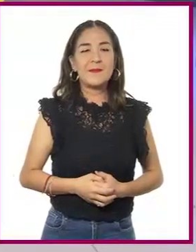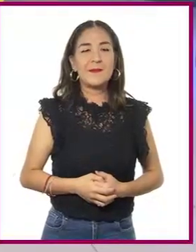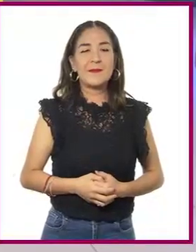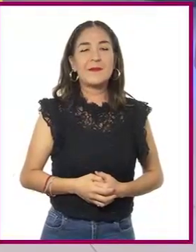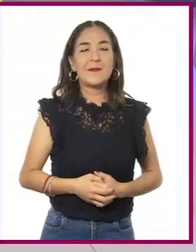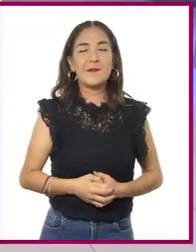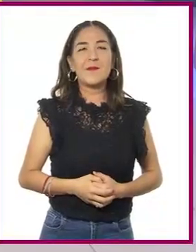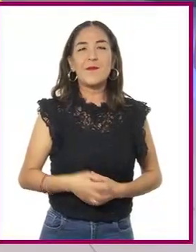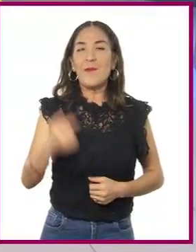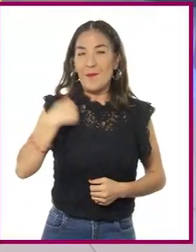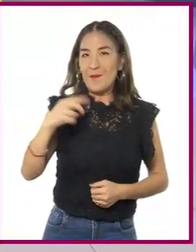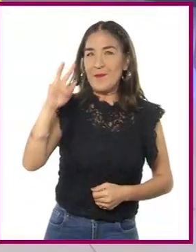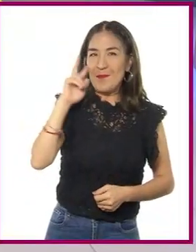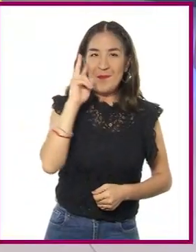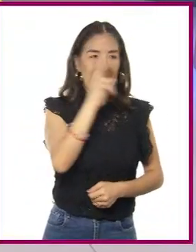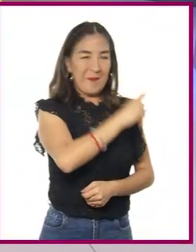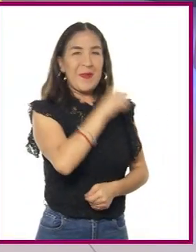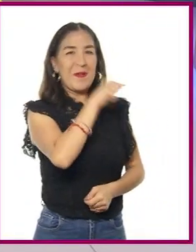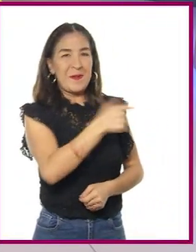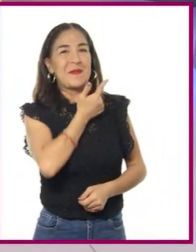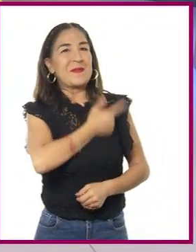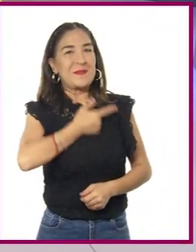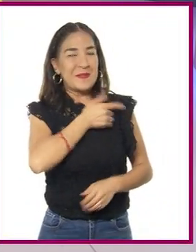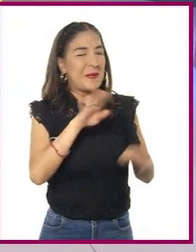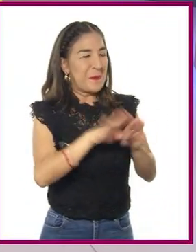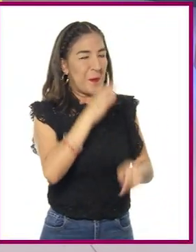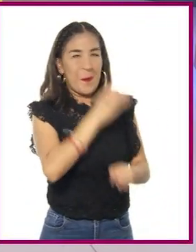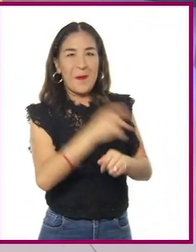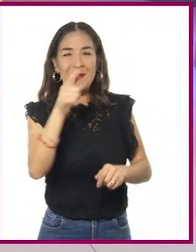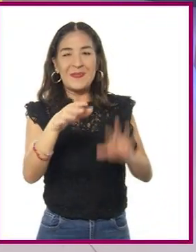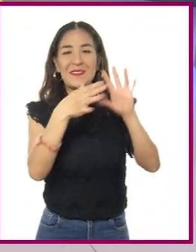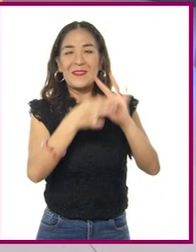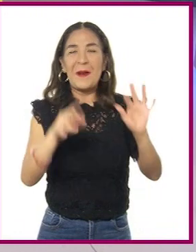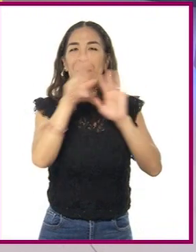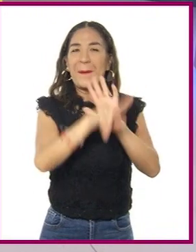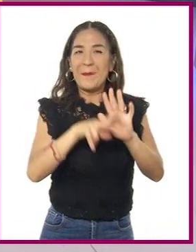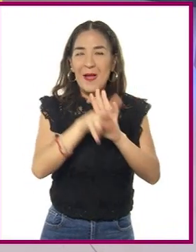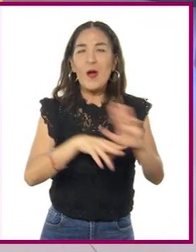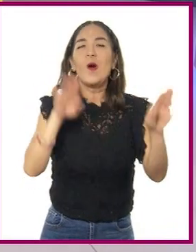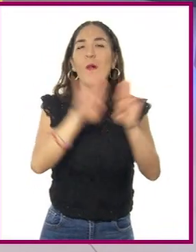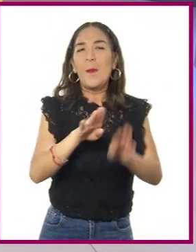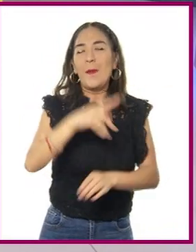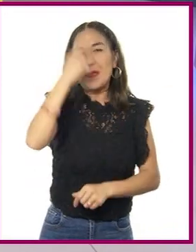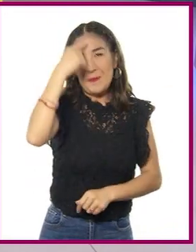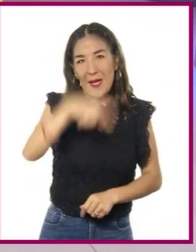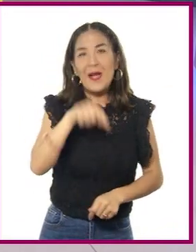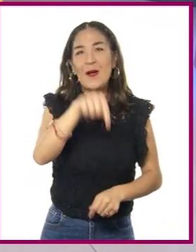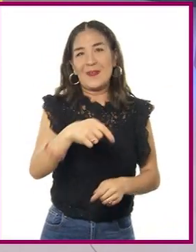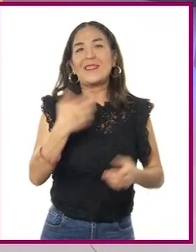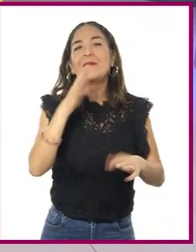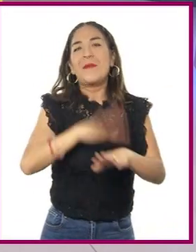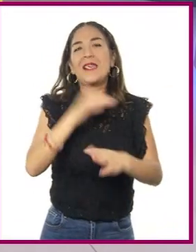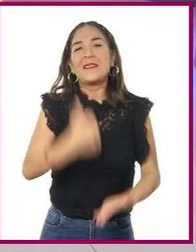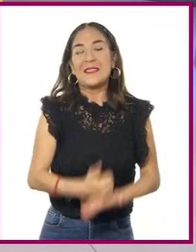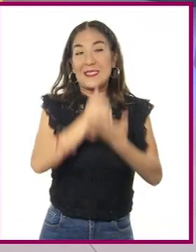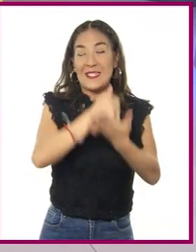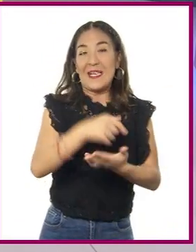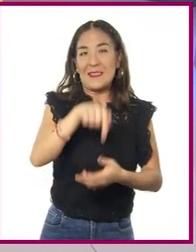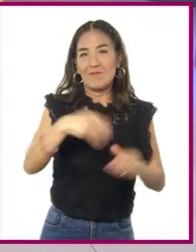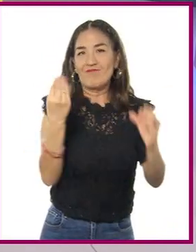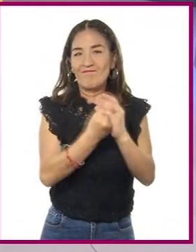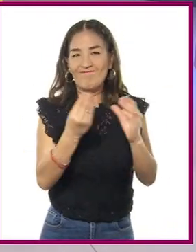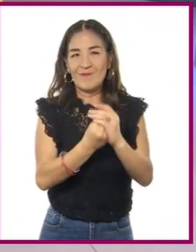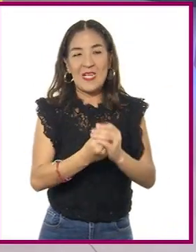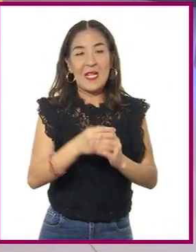Puedo notar tu entusiasmo por compartirnos este audiovisual y así sumar referencias a la sesión. La danza es